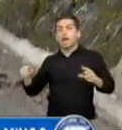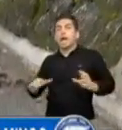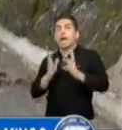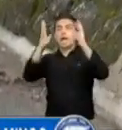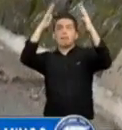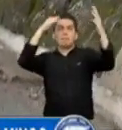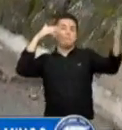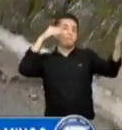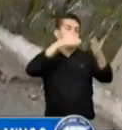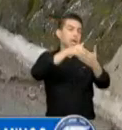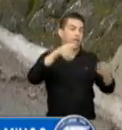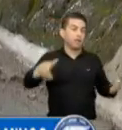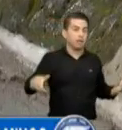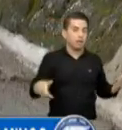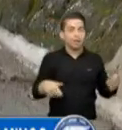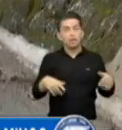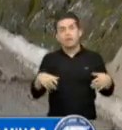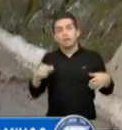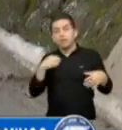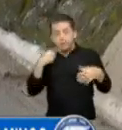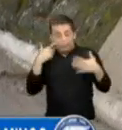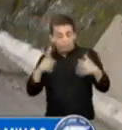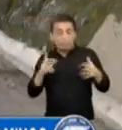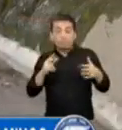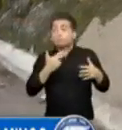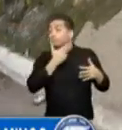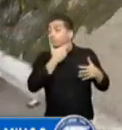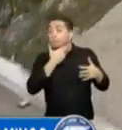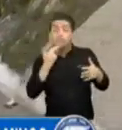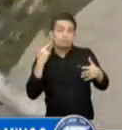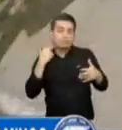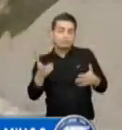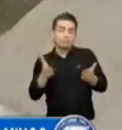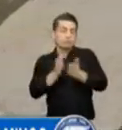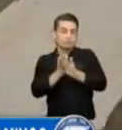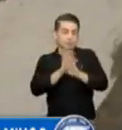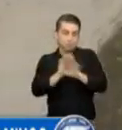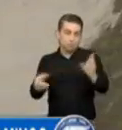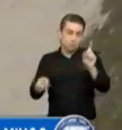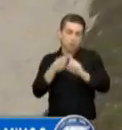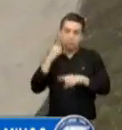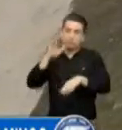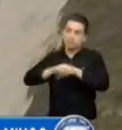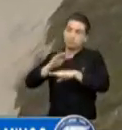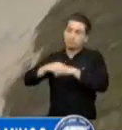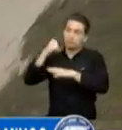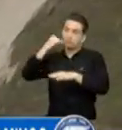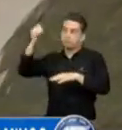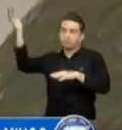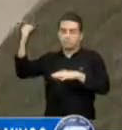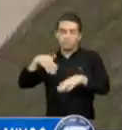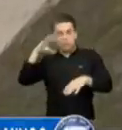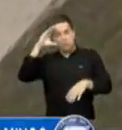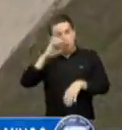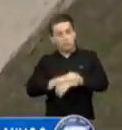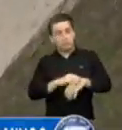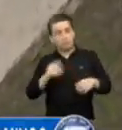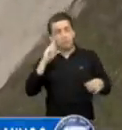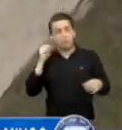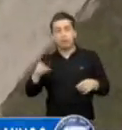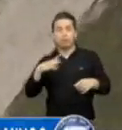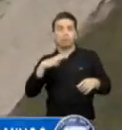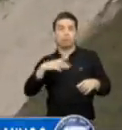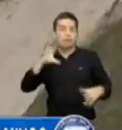evaluación correspondiente ese contacto de que el hombre había fallecido por lo que se ha dado aviso a las autoridades correspondientes ya que el mismo tiene politraumatismo